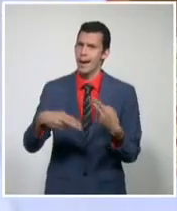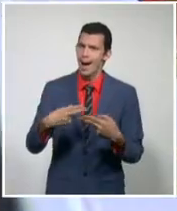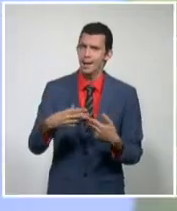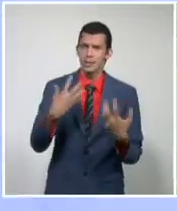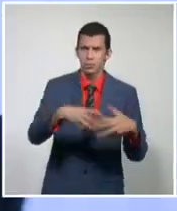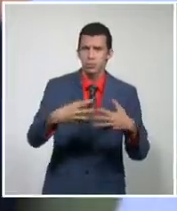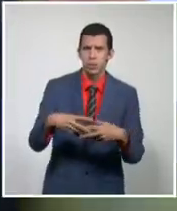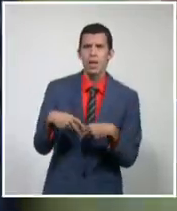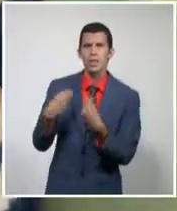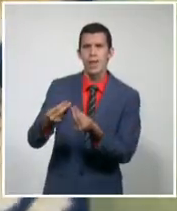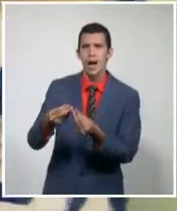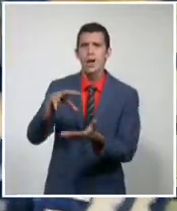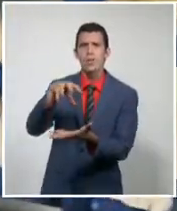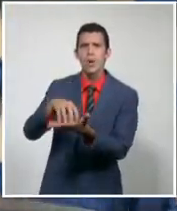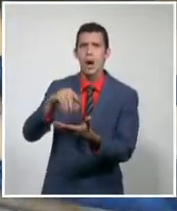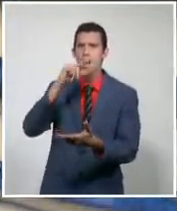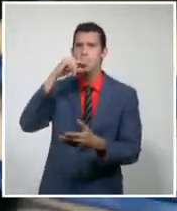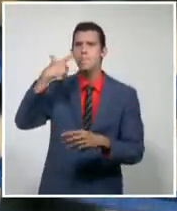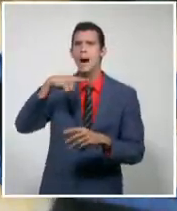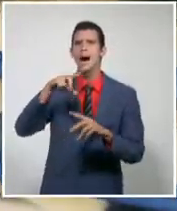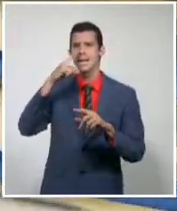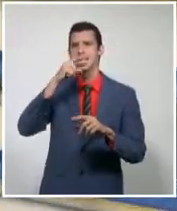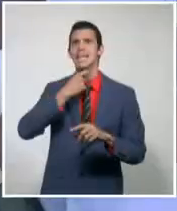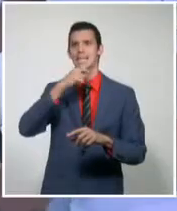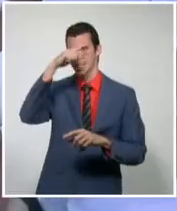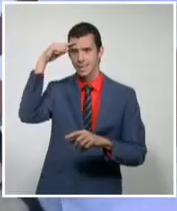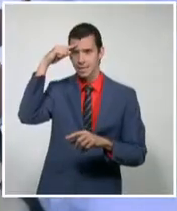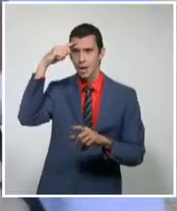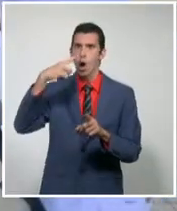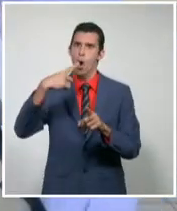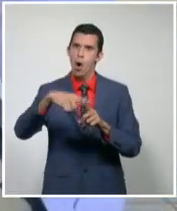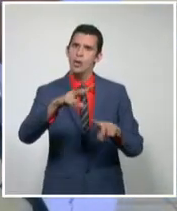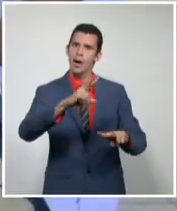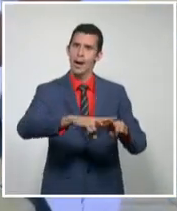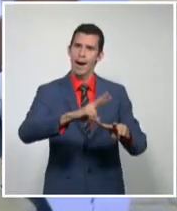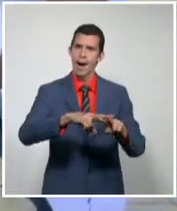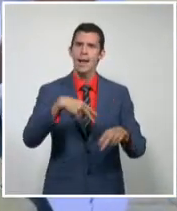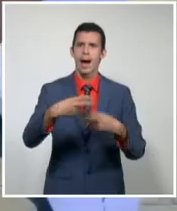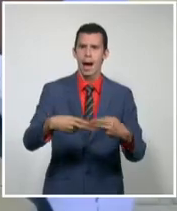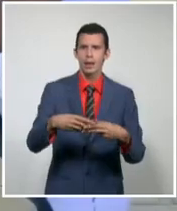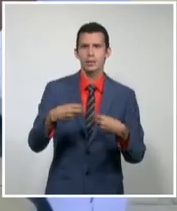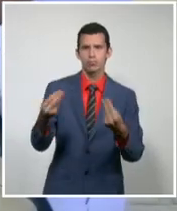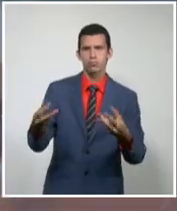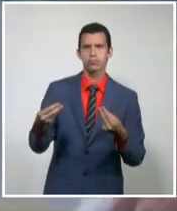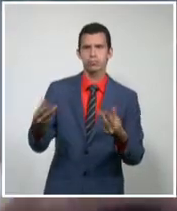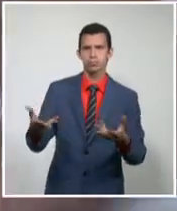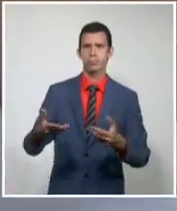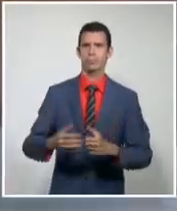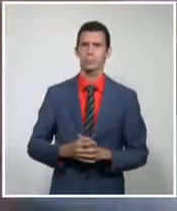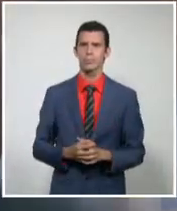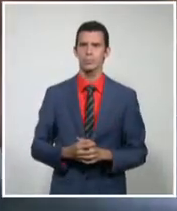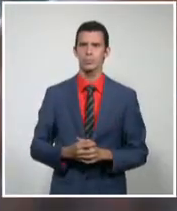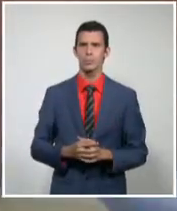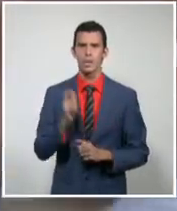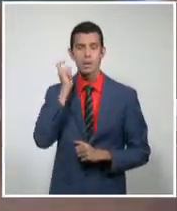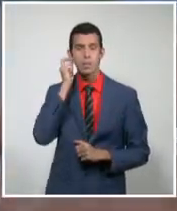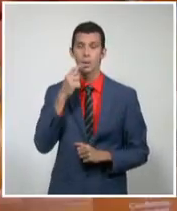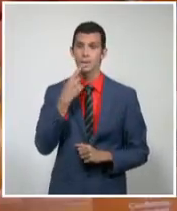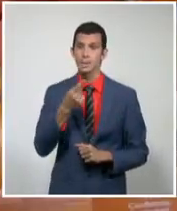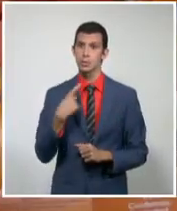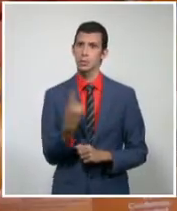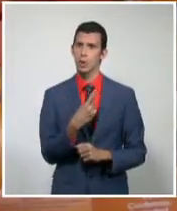Hoy nos encontramos en la confección de los módulos alimentarios. Estos módulos alimentarios van a ir dirigidos al segmento